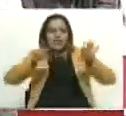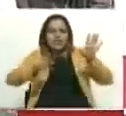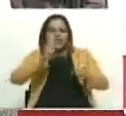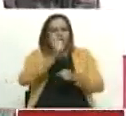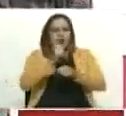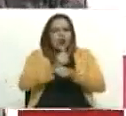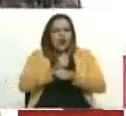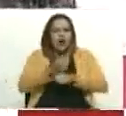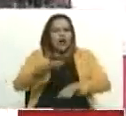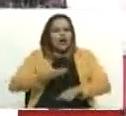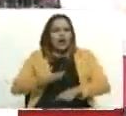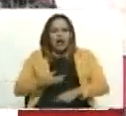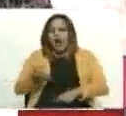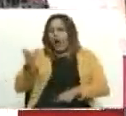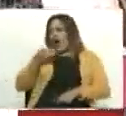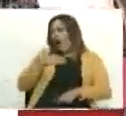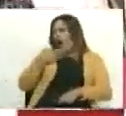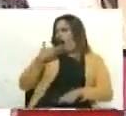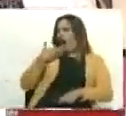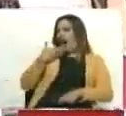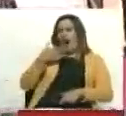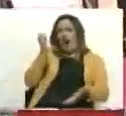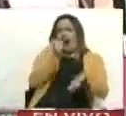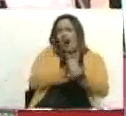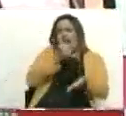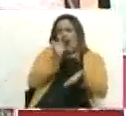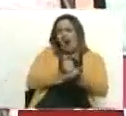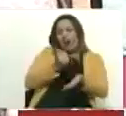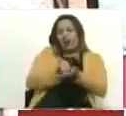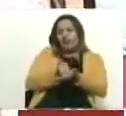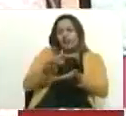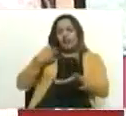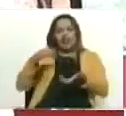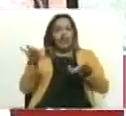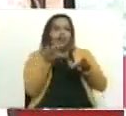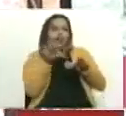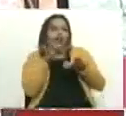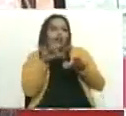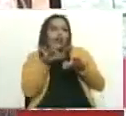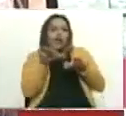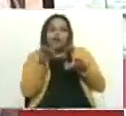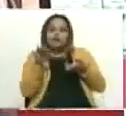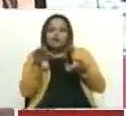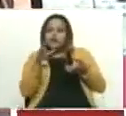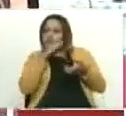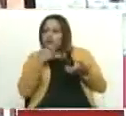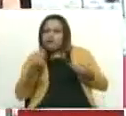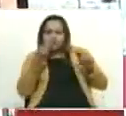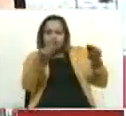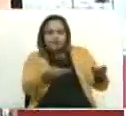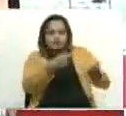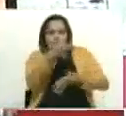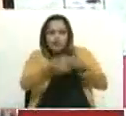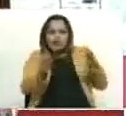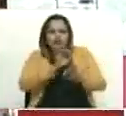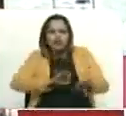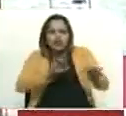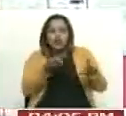bostezo poniendo sello tras sello tras sello para poder conseguir un proyecto. Entonces, este es el